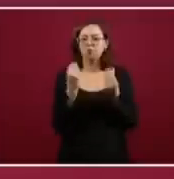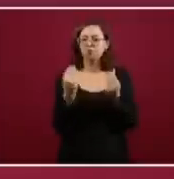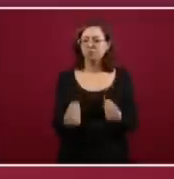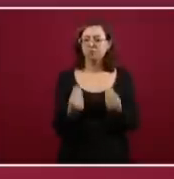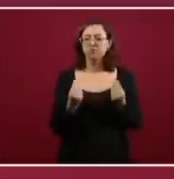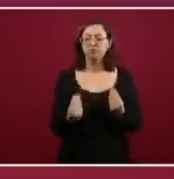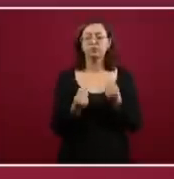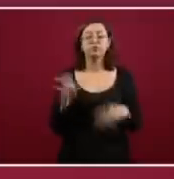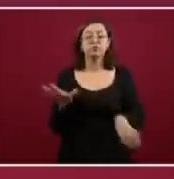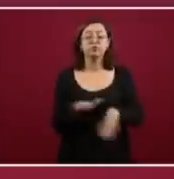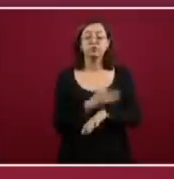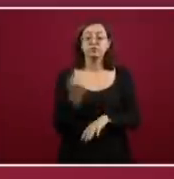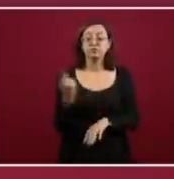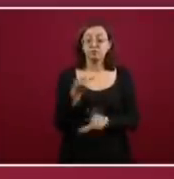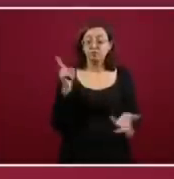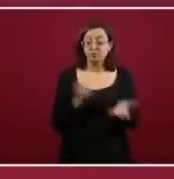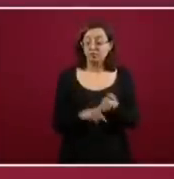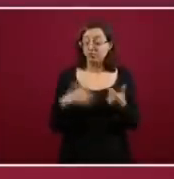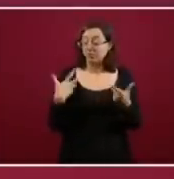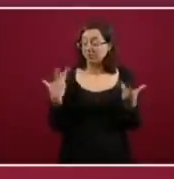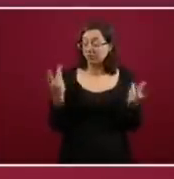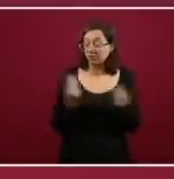en conjunta